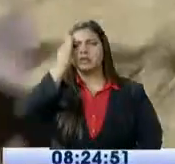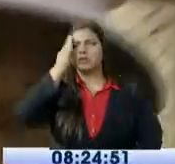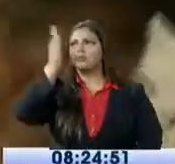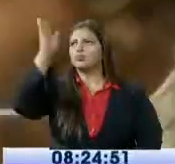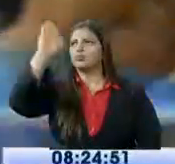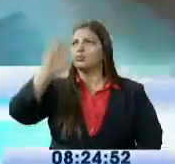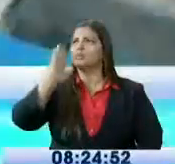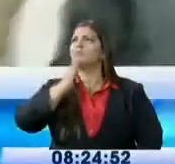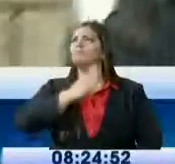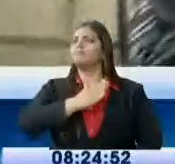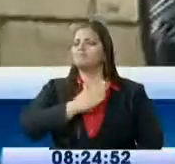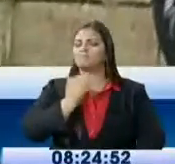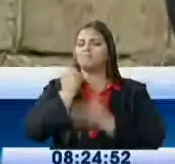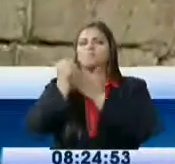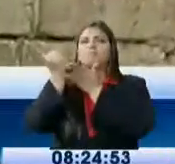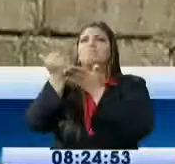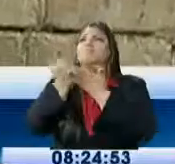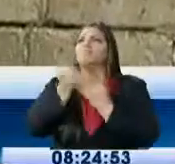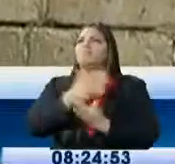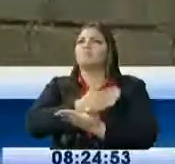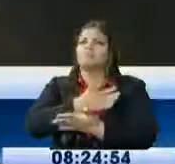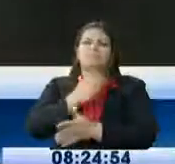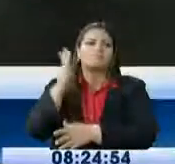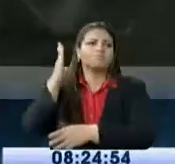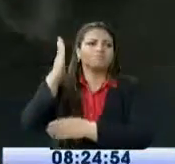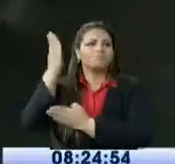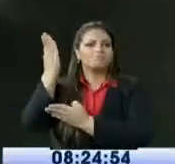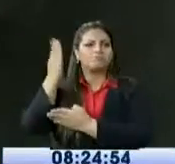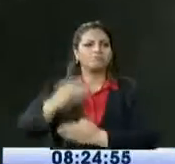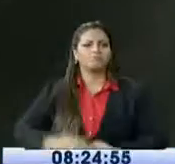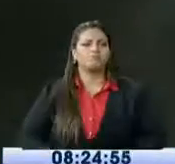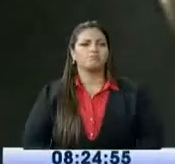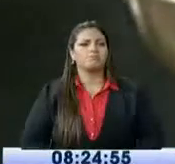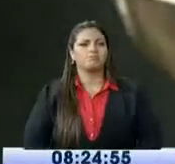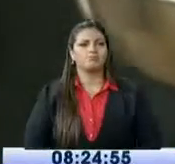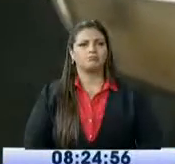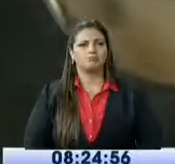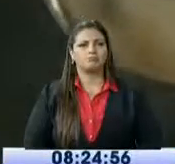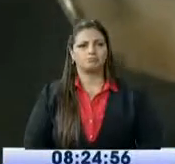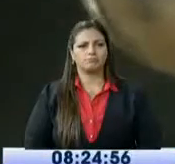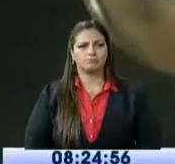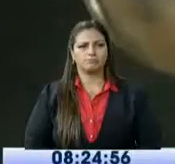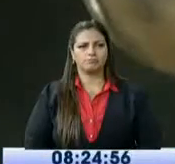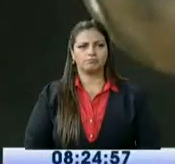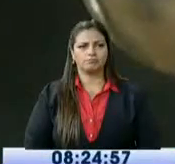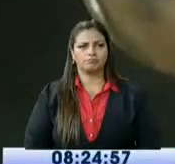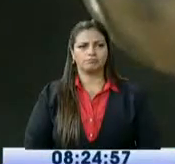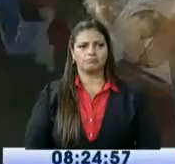quema en ninguna desgracia. Informó Jorge Escobar.